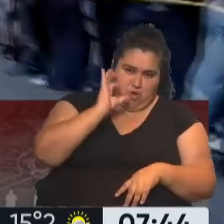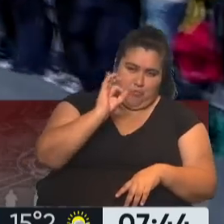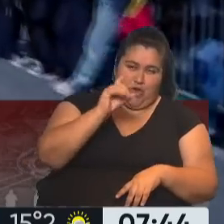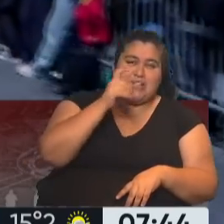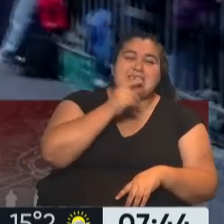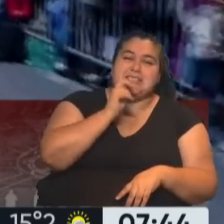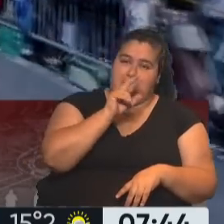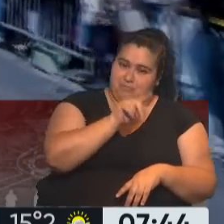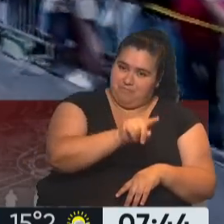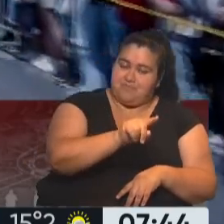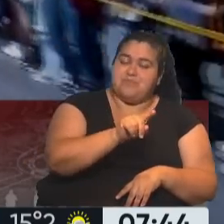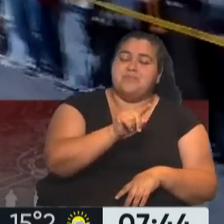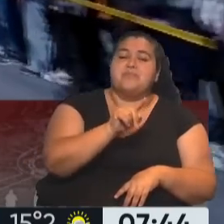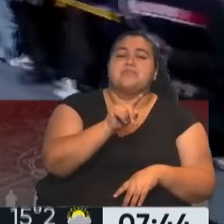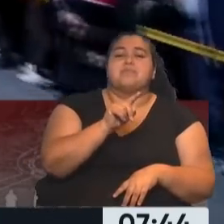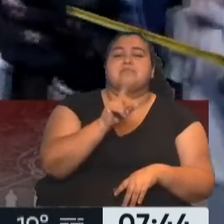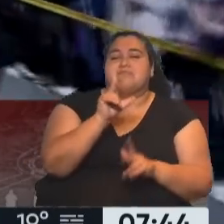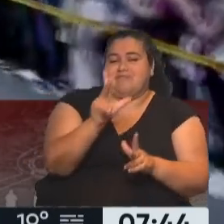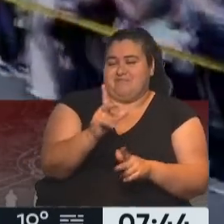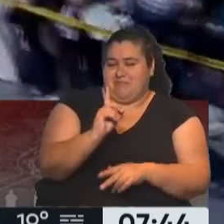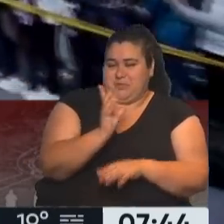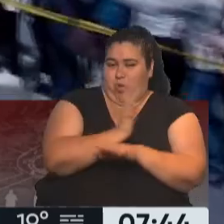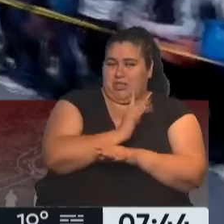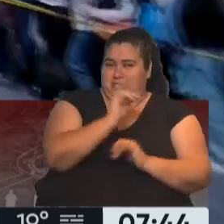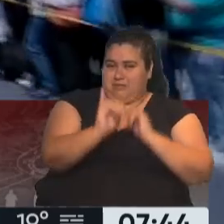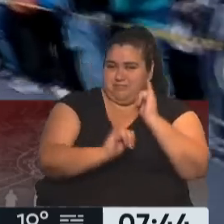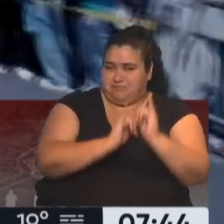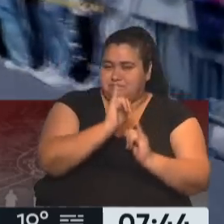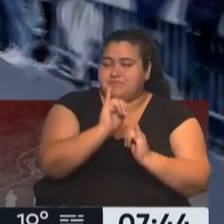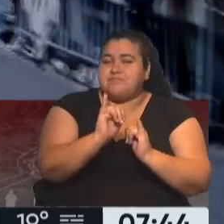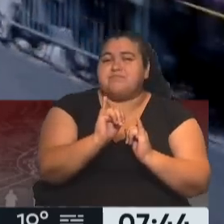A ver, lo decía él también, ¿no?